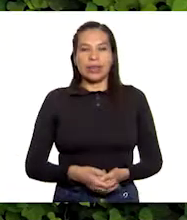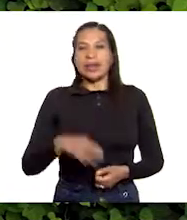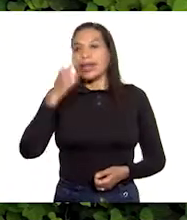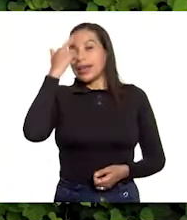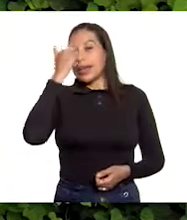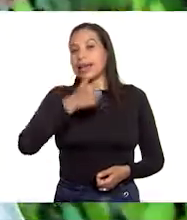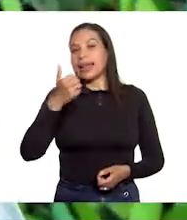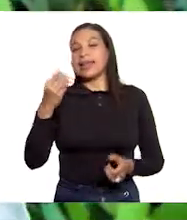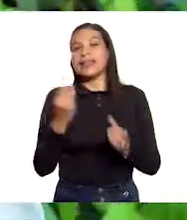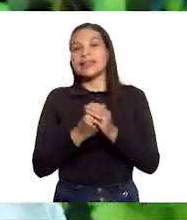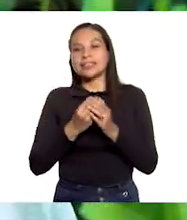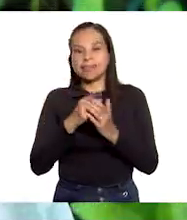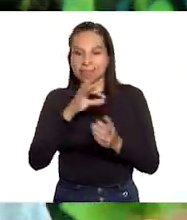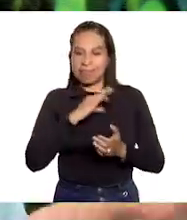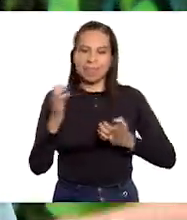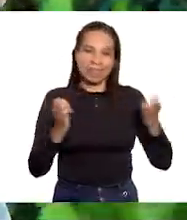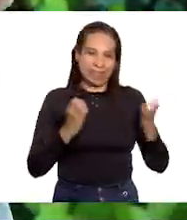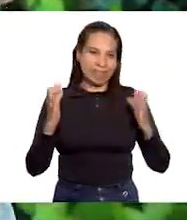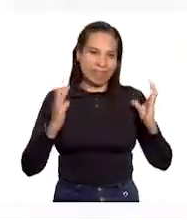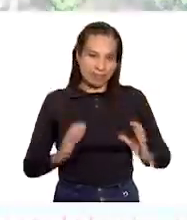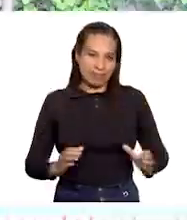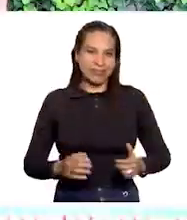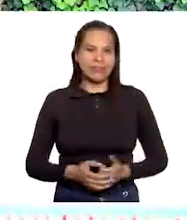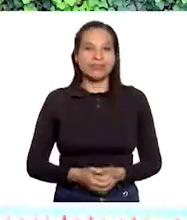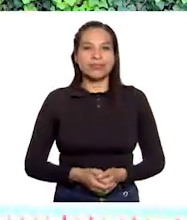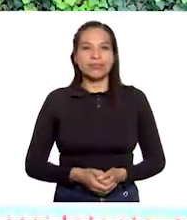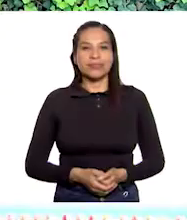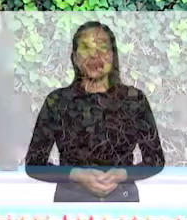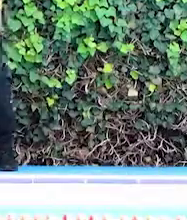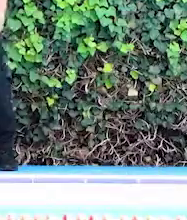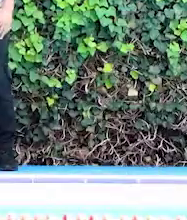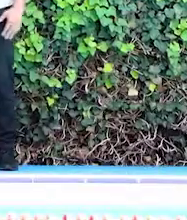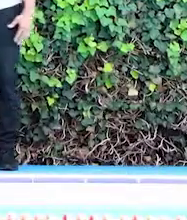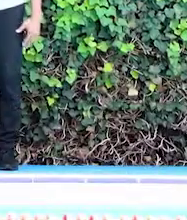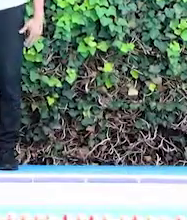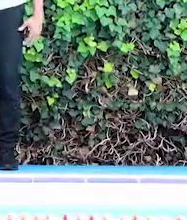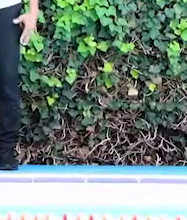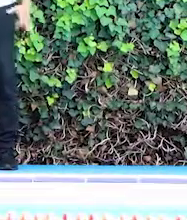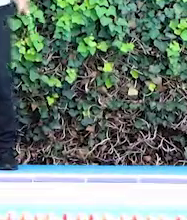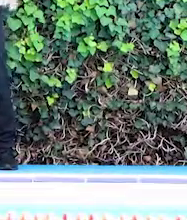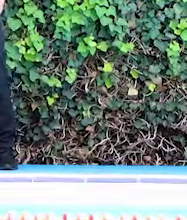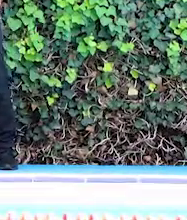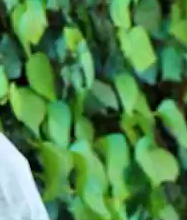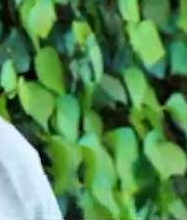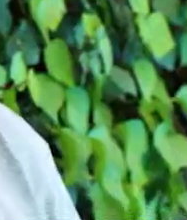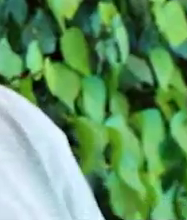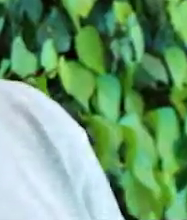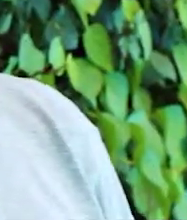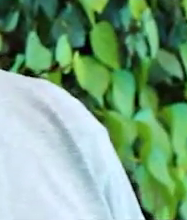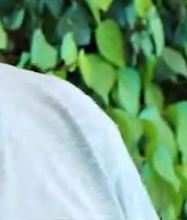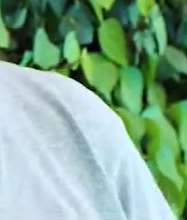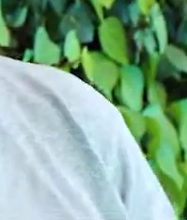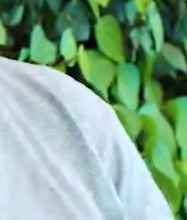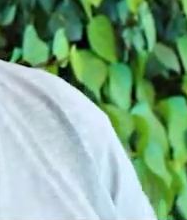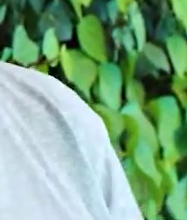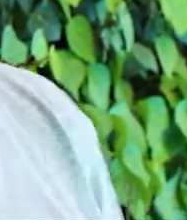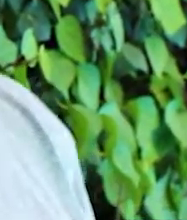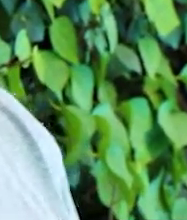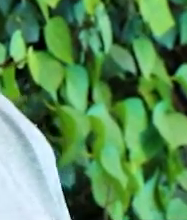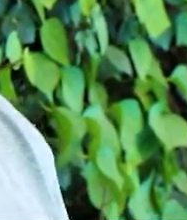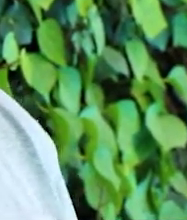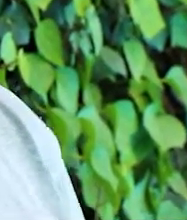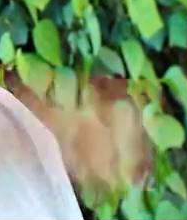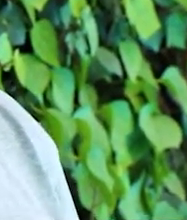Recuerda, entre clase y clase, activa tu cuerpo. Ok, Yair, ahora lo que vamos a hacer es, nos vamos a poner en 6 puntos, te explico